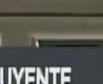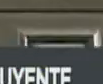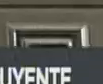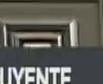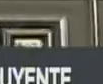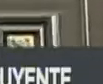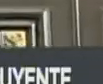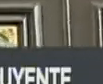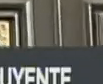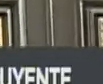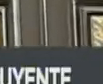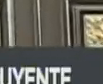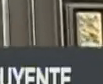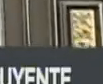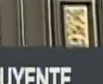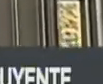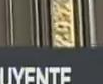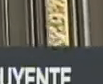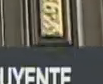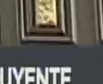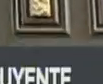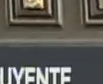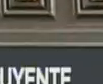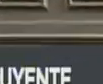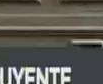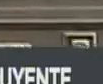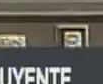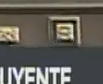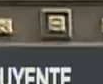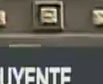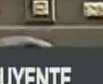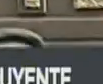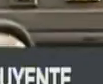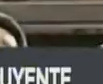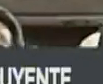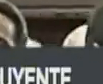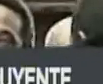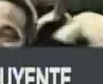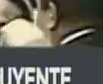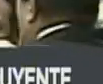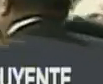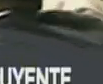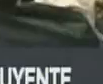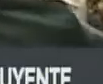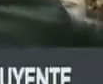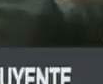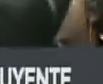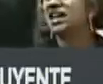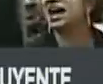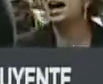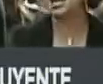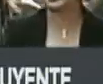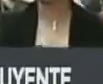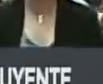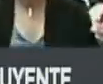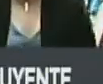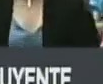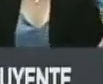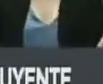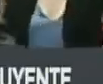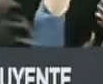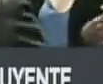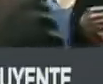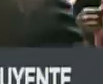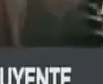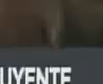las proclamaciones en las juntas regionales electorales de estos 18 gobernadores, quienes ya cuentan con sus credenciales que los